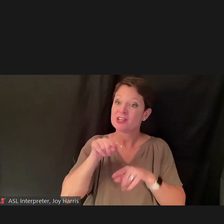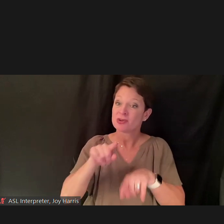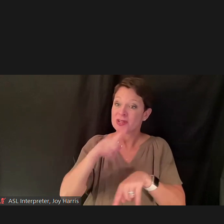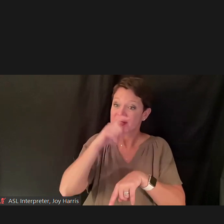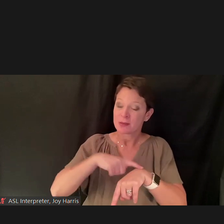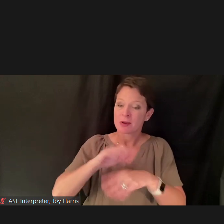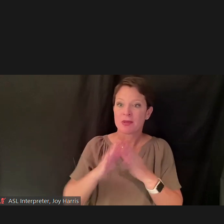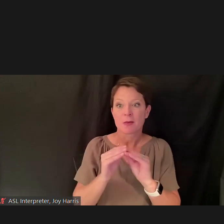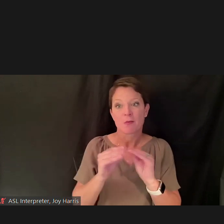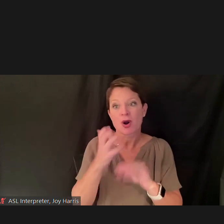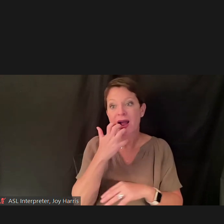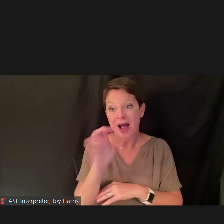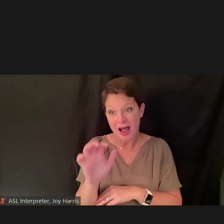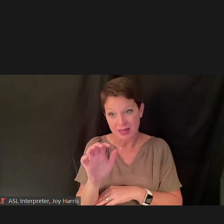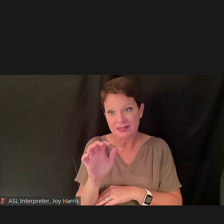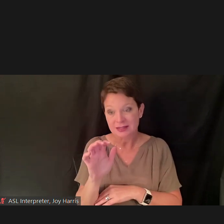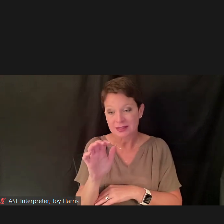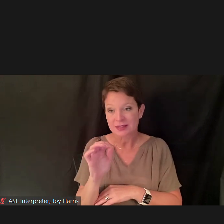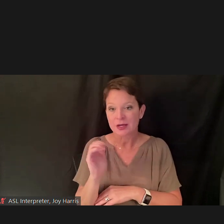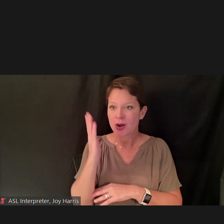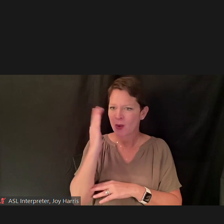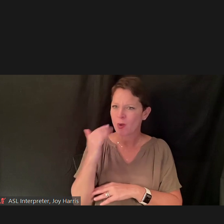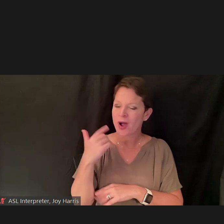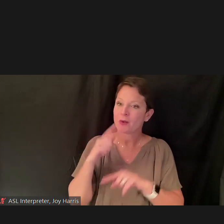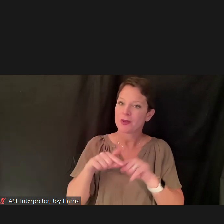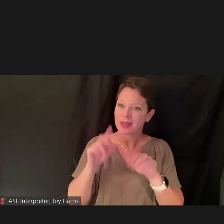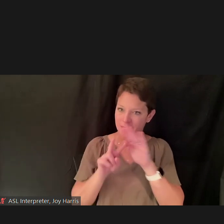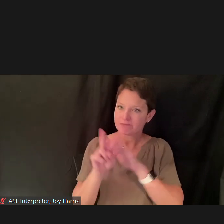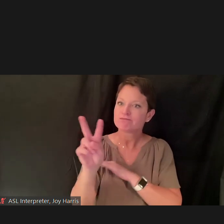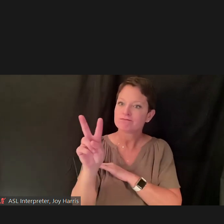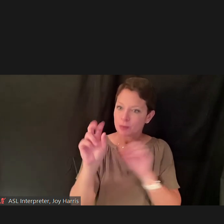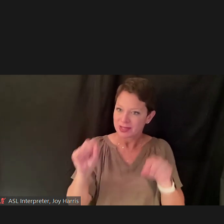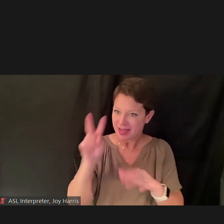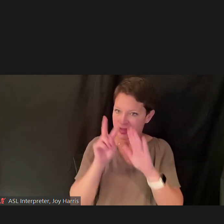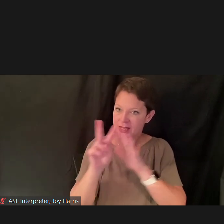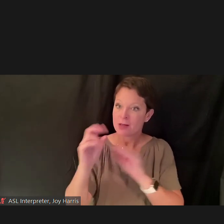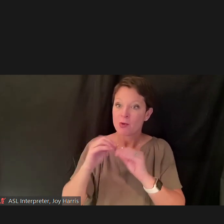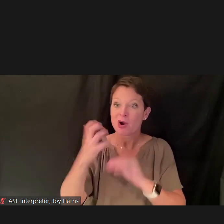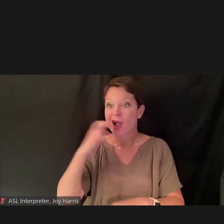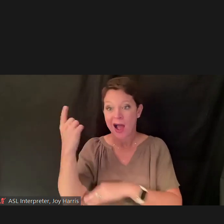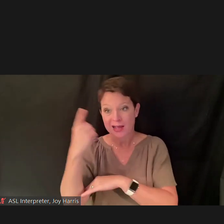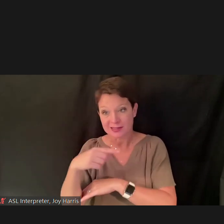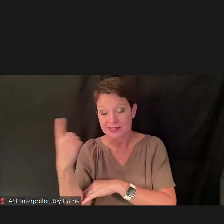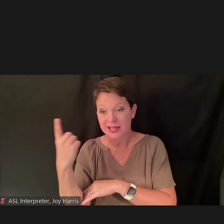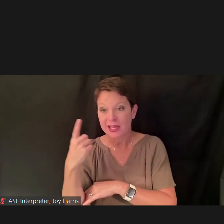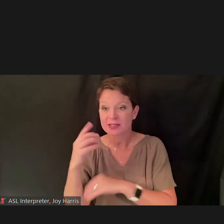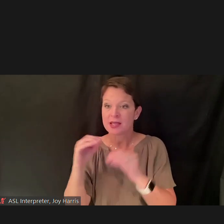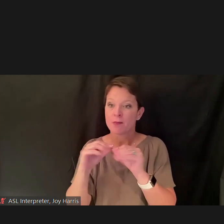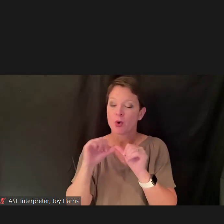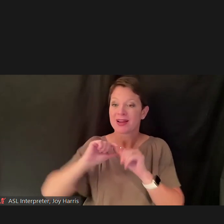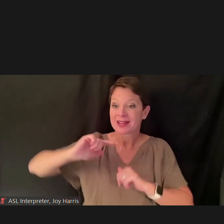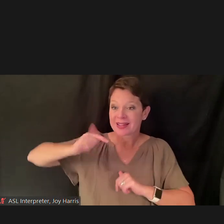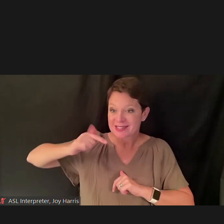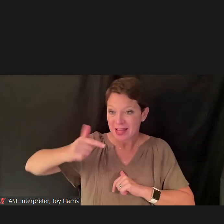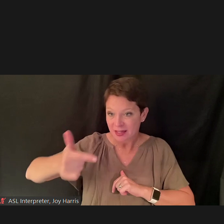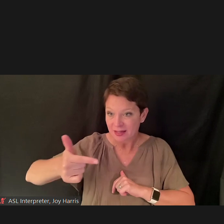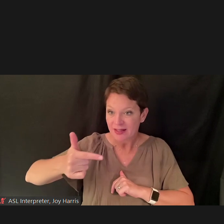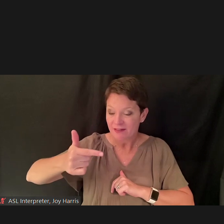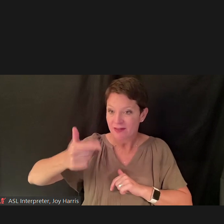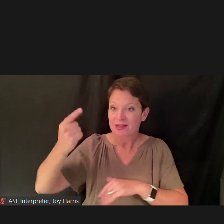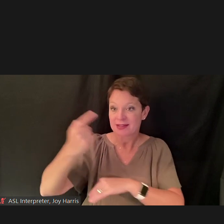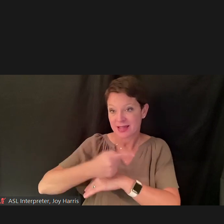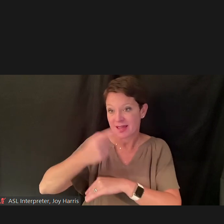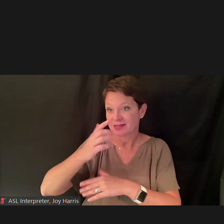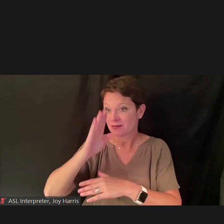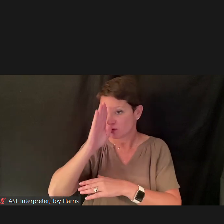el cambio climático, especialmente en los meses de verano, porque así podemos anticipar los